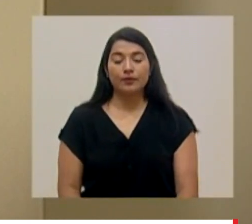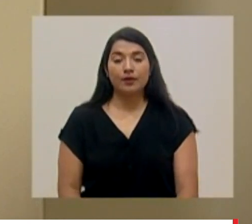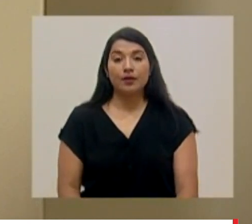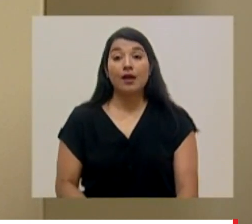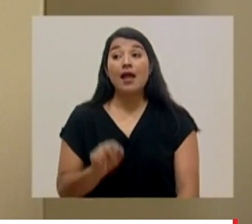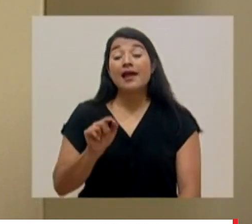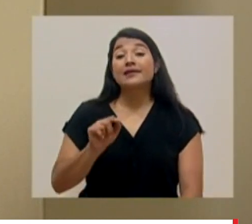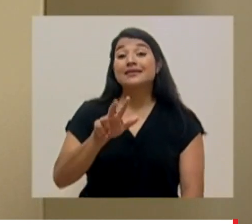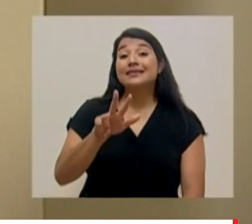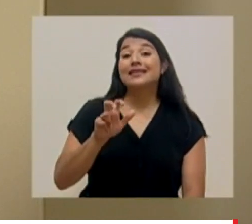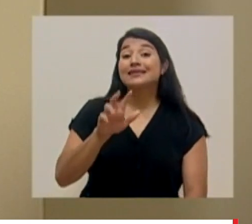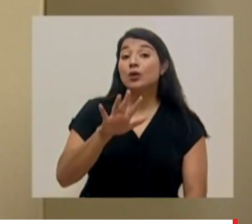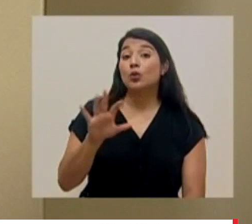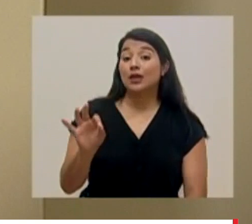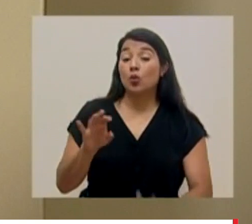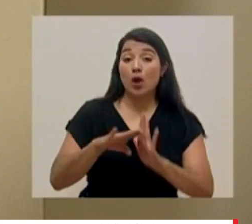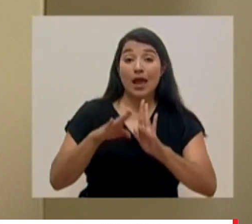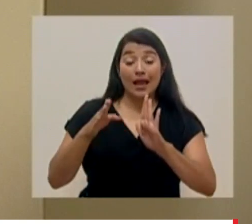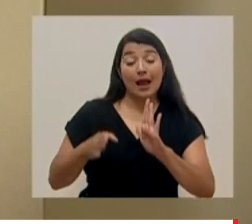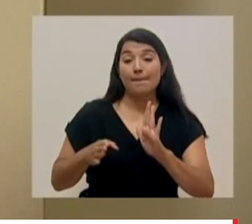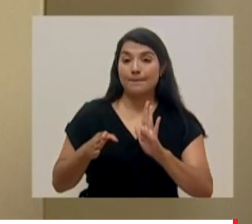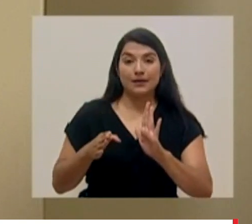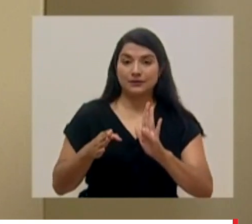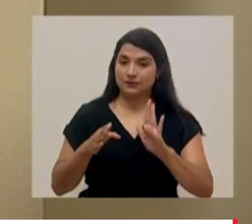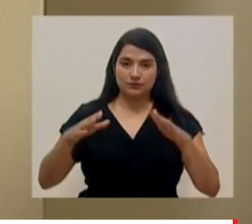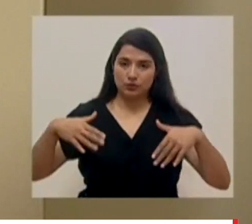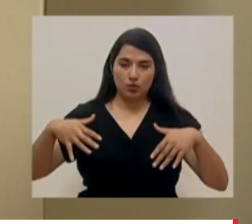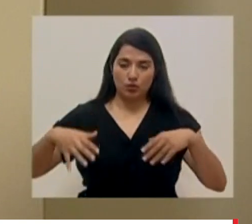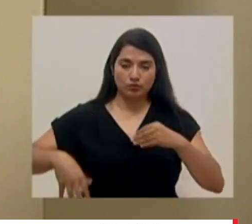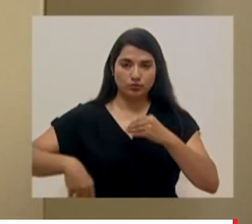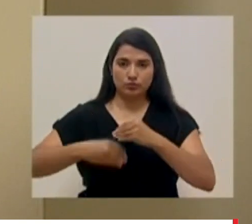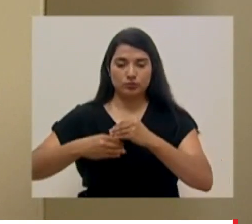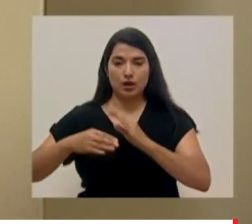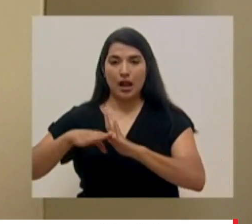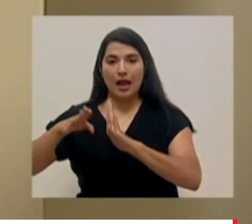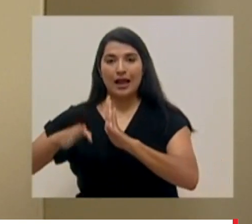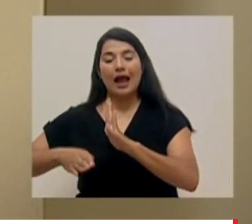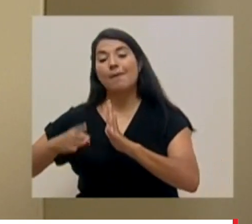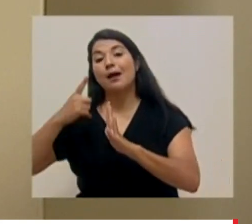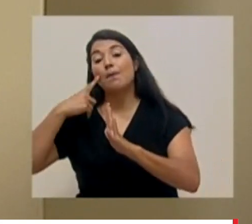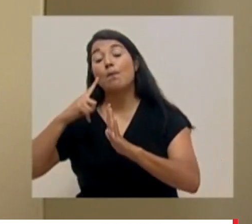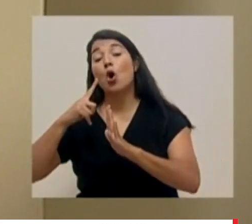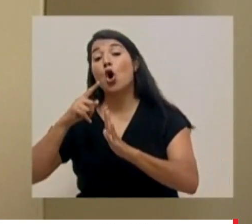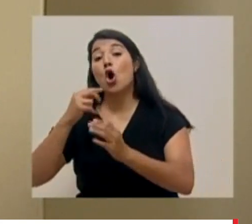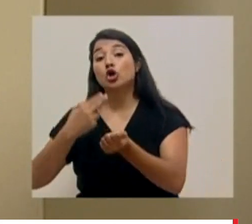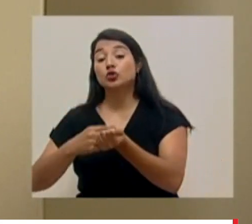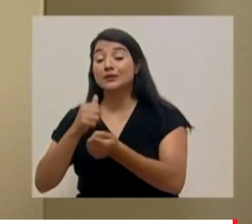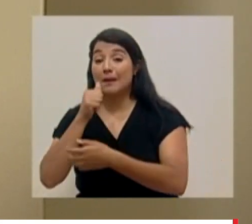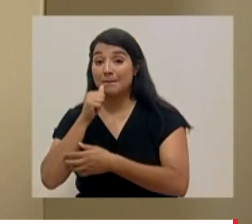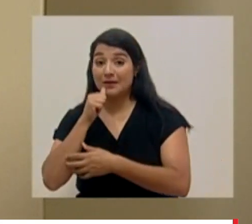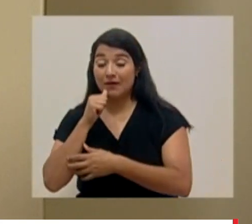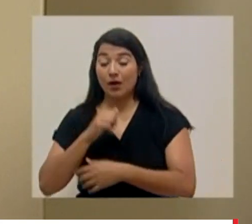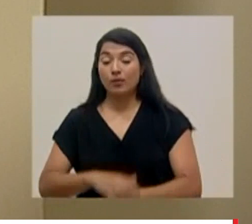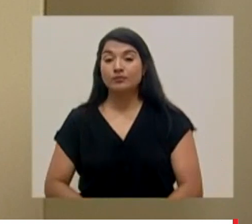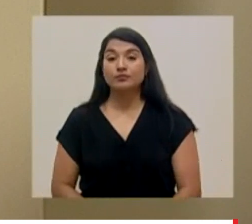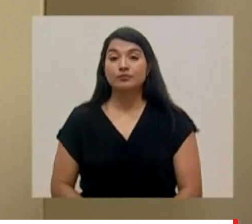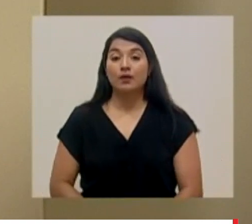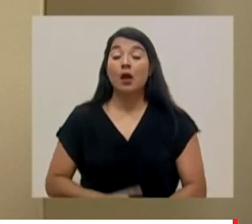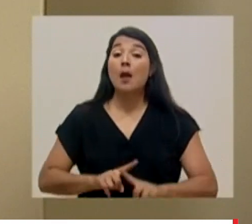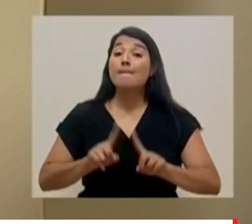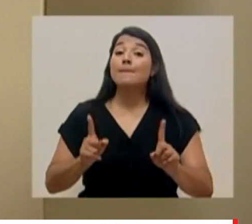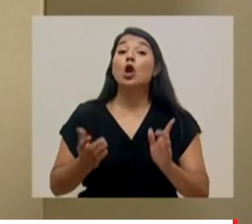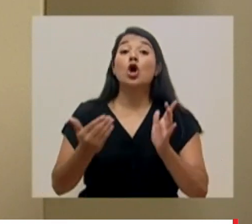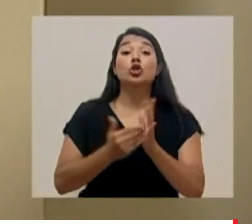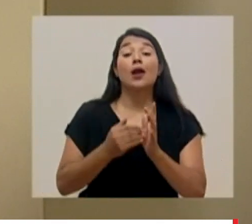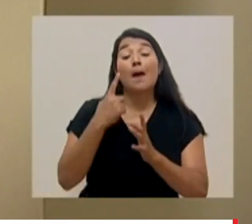Esas 359 no contemplan las camas privadas que se puedan sumar a esto, pero de nuevo